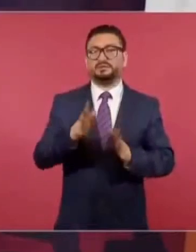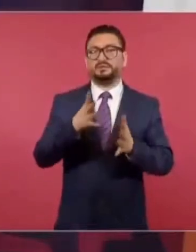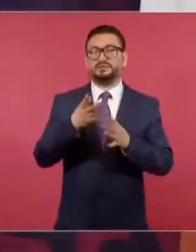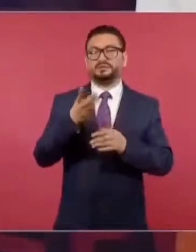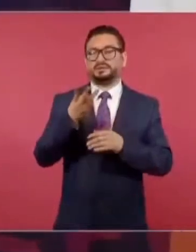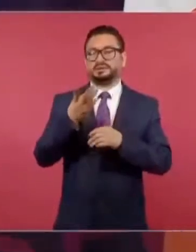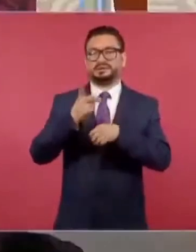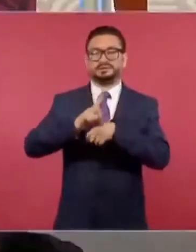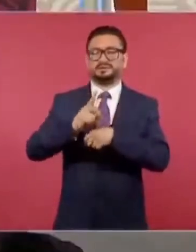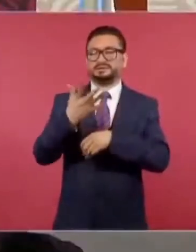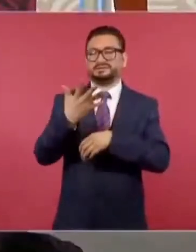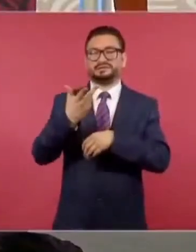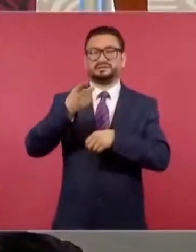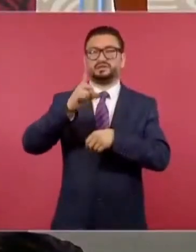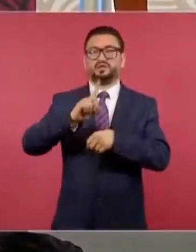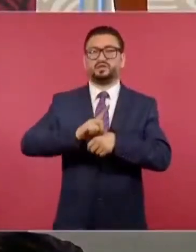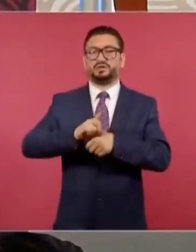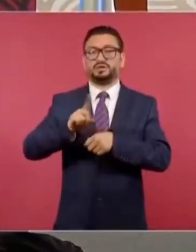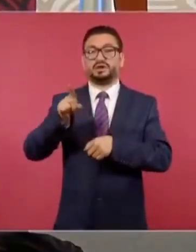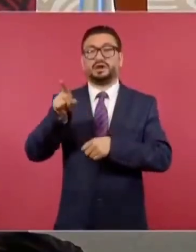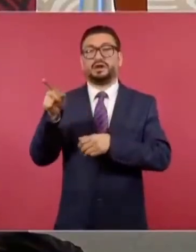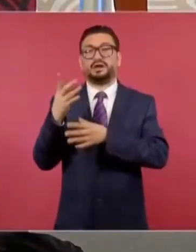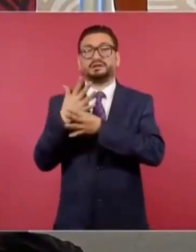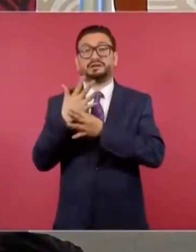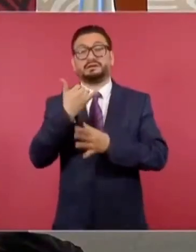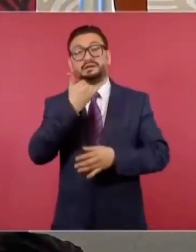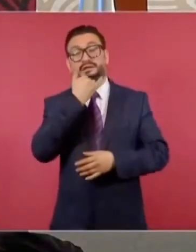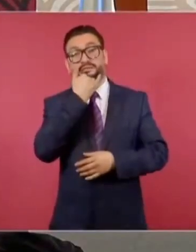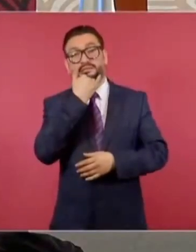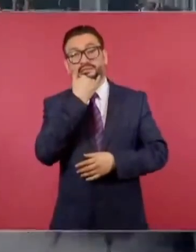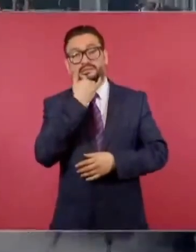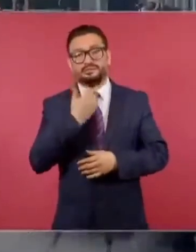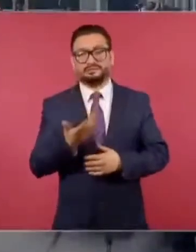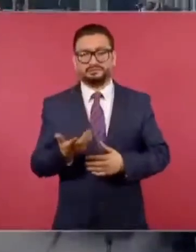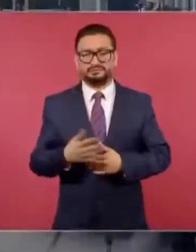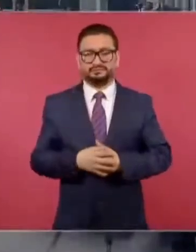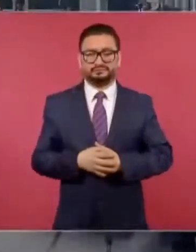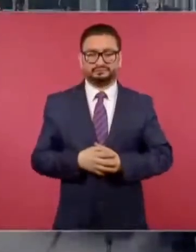días o 5 días ofrece disculpa.